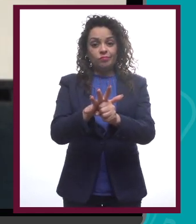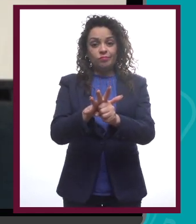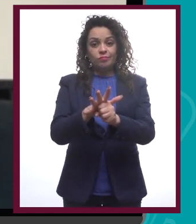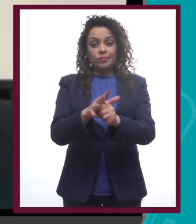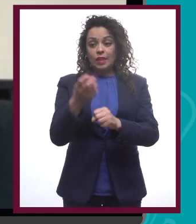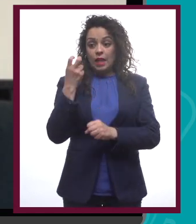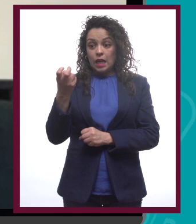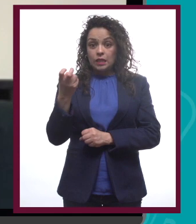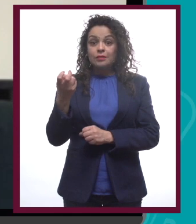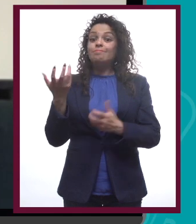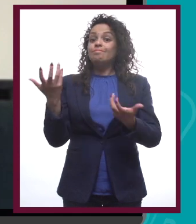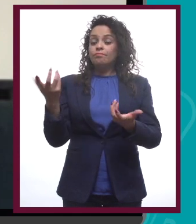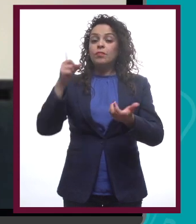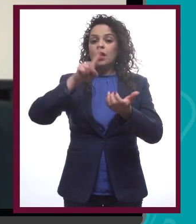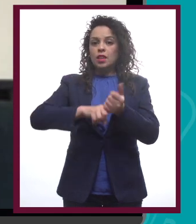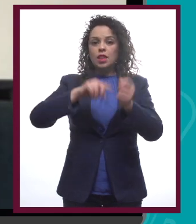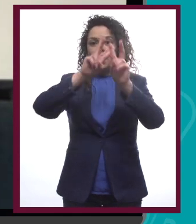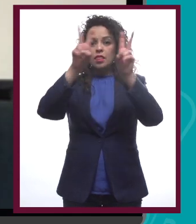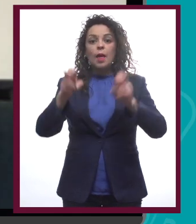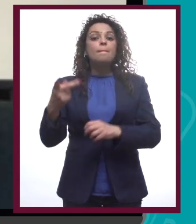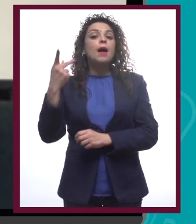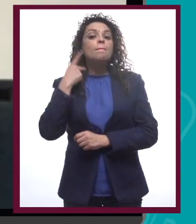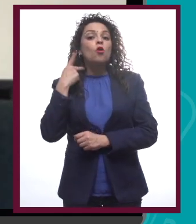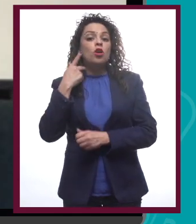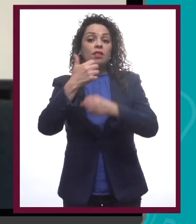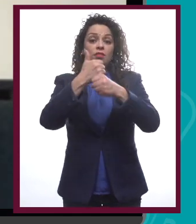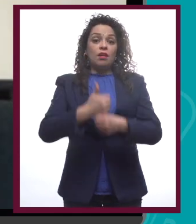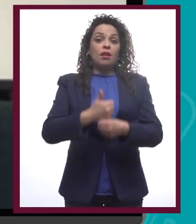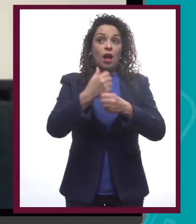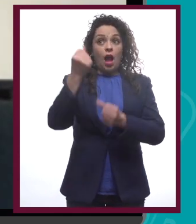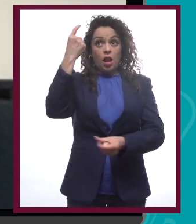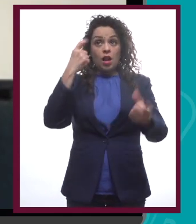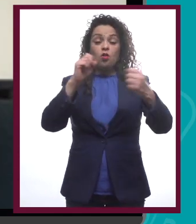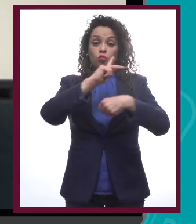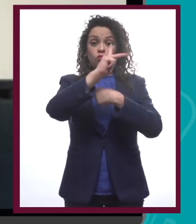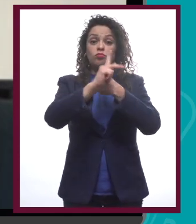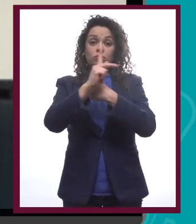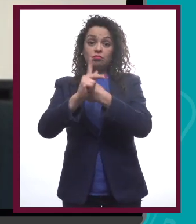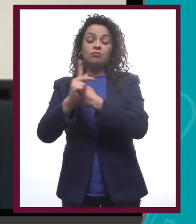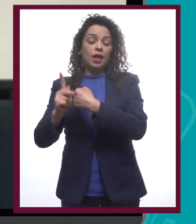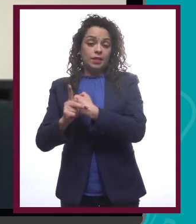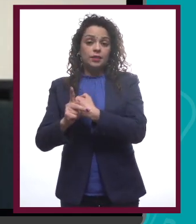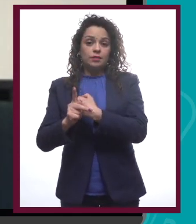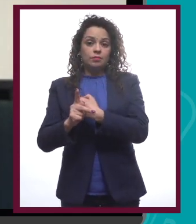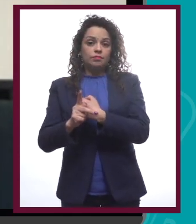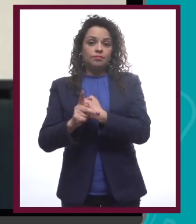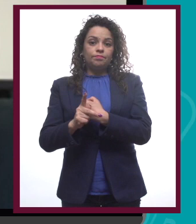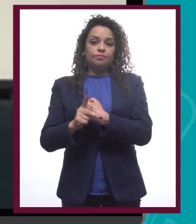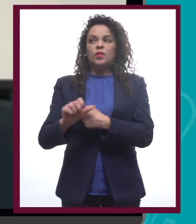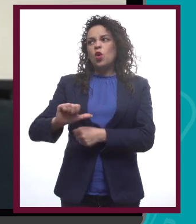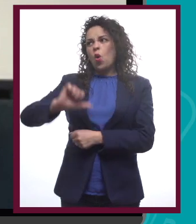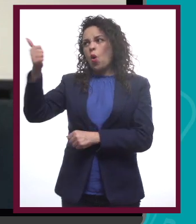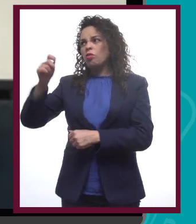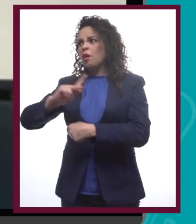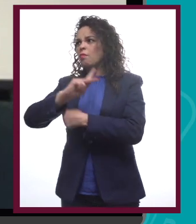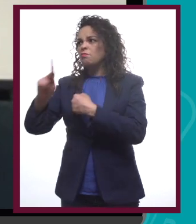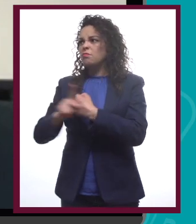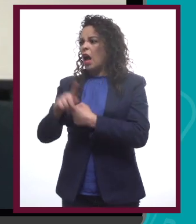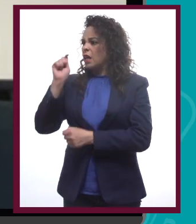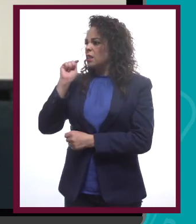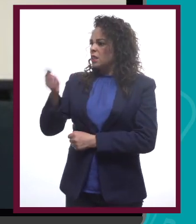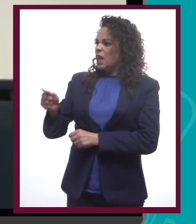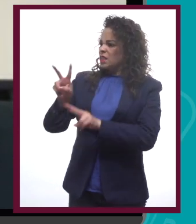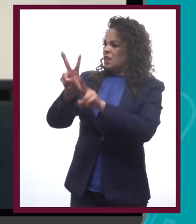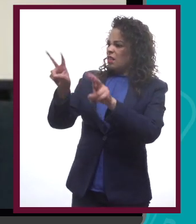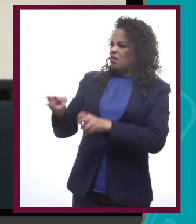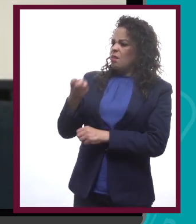coronavirus, la pandemia se ha convertido en un asunto político, en una crisis política en algunos países y en otros,